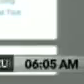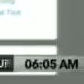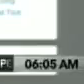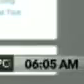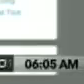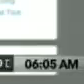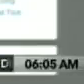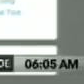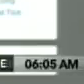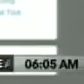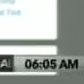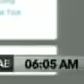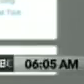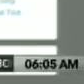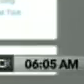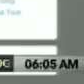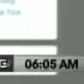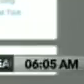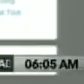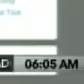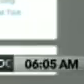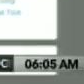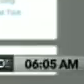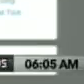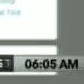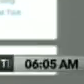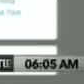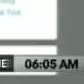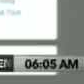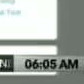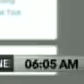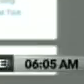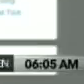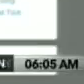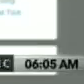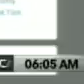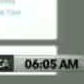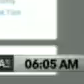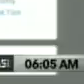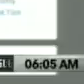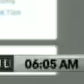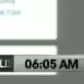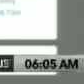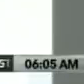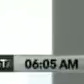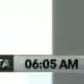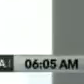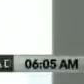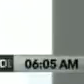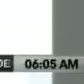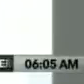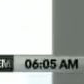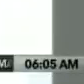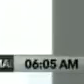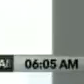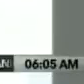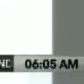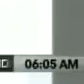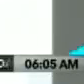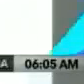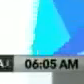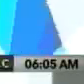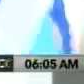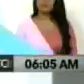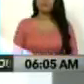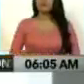buenos días, gente bella. Habrá verdadero diálogo cuando la oposición aprenda a hacer política, a ser políticos y a leer. Vamos a revisar otra información.